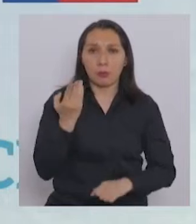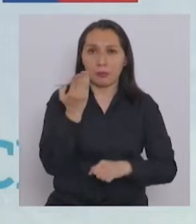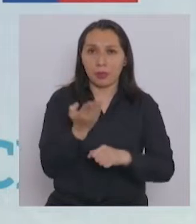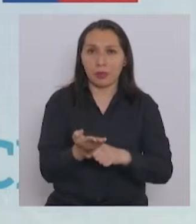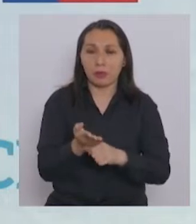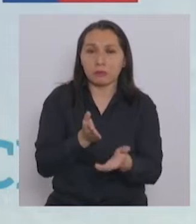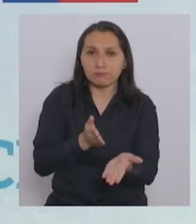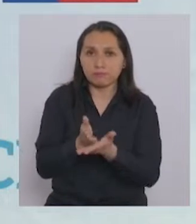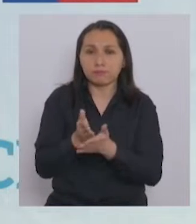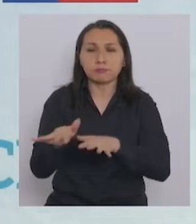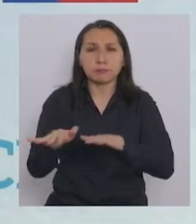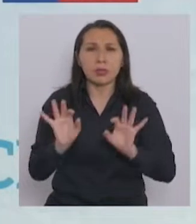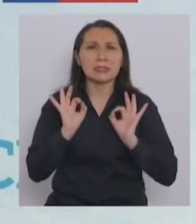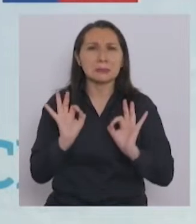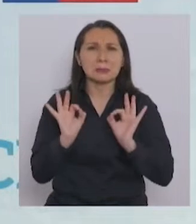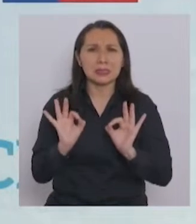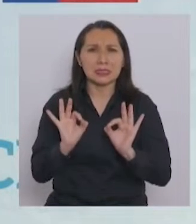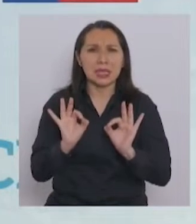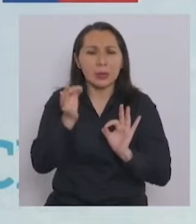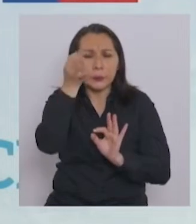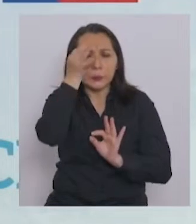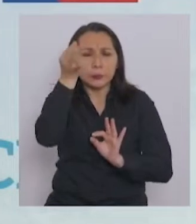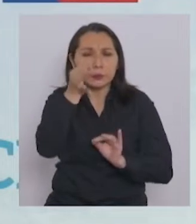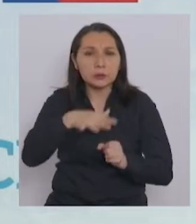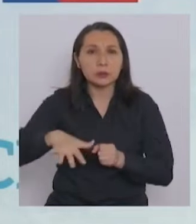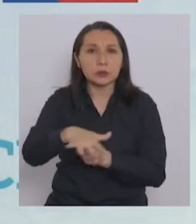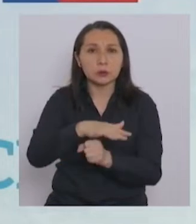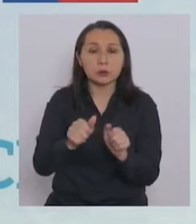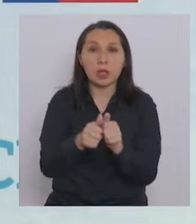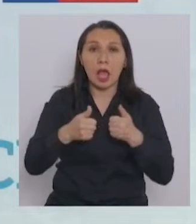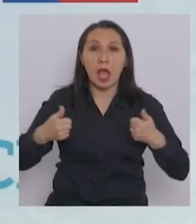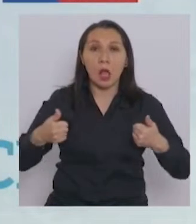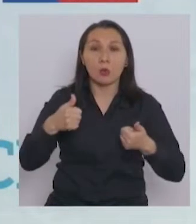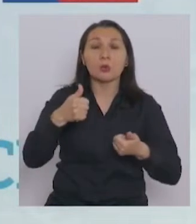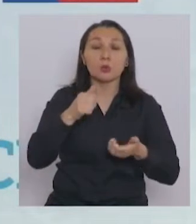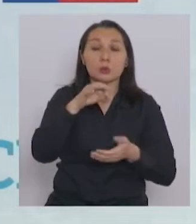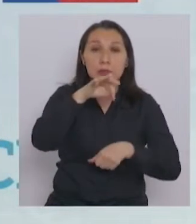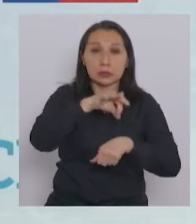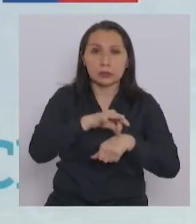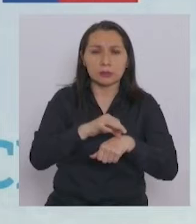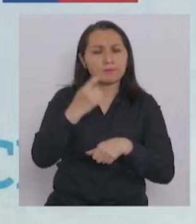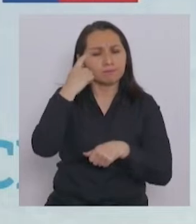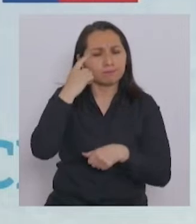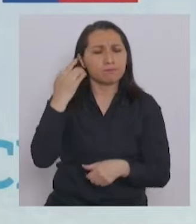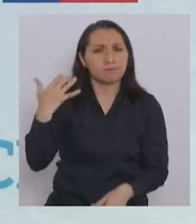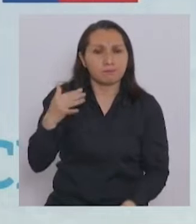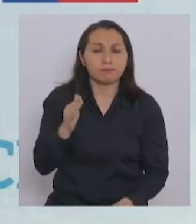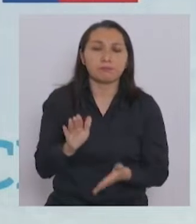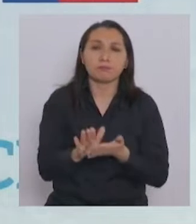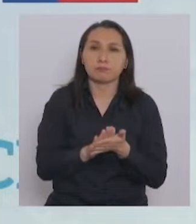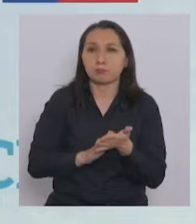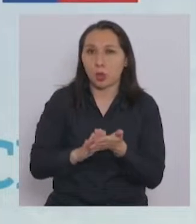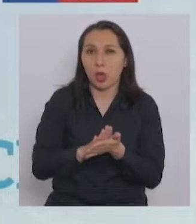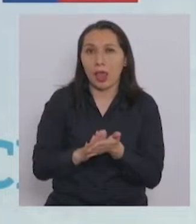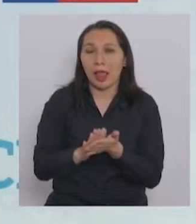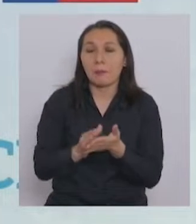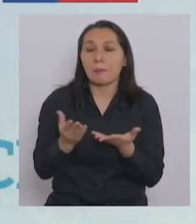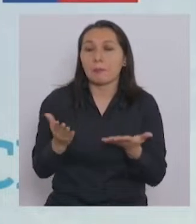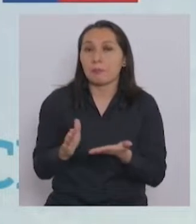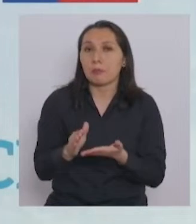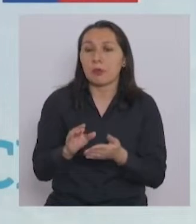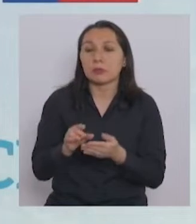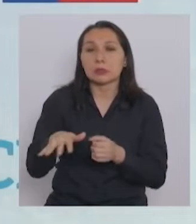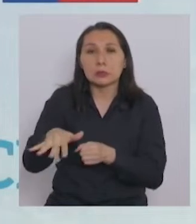activa en situaciones excepcionales que las autoridades sanitarias consideren pertinentes. Por ejemplo, ante